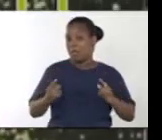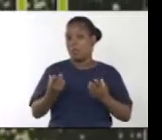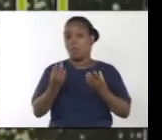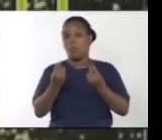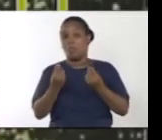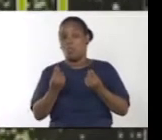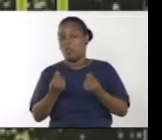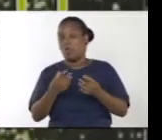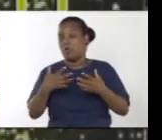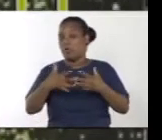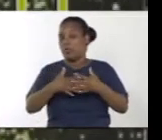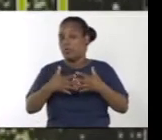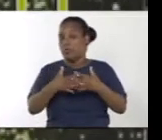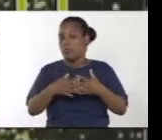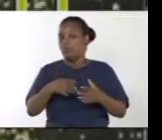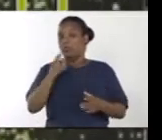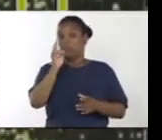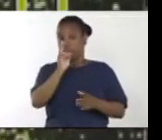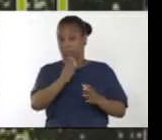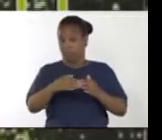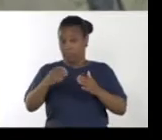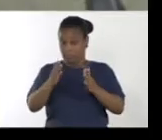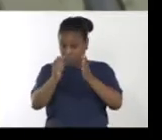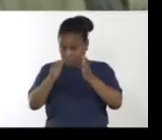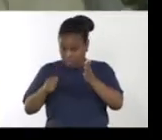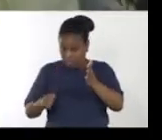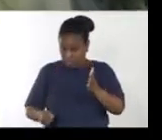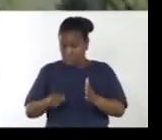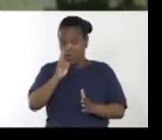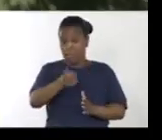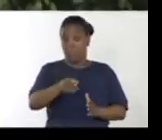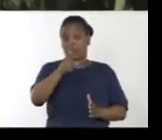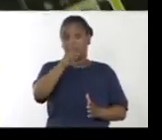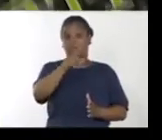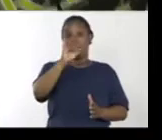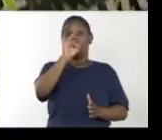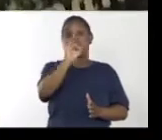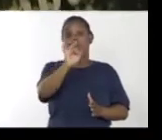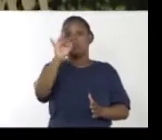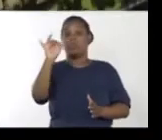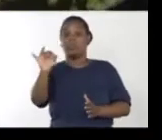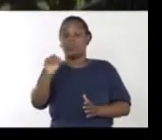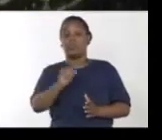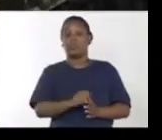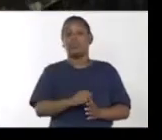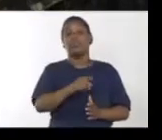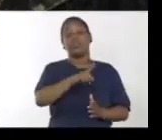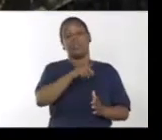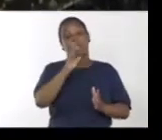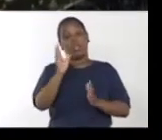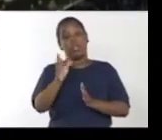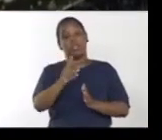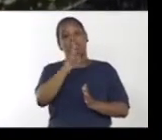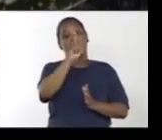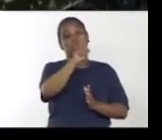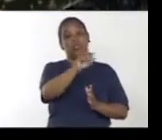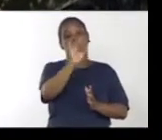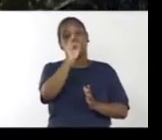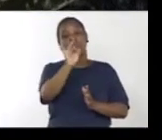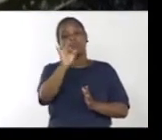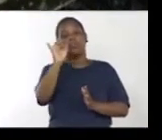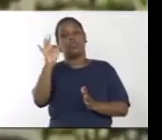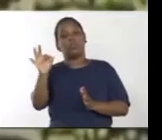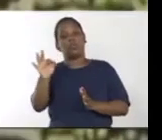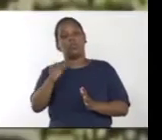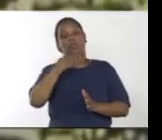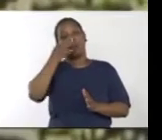la obra de la página 177 y la que le sigue en la página 178, que ya comentamos en otro